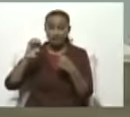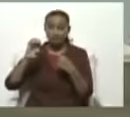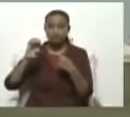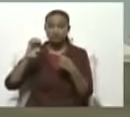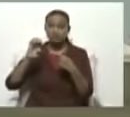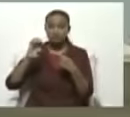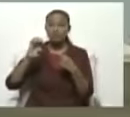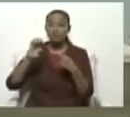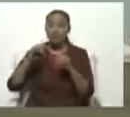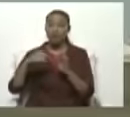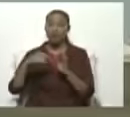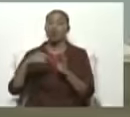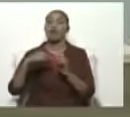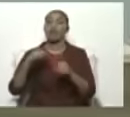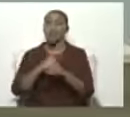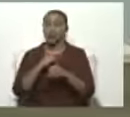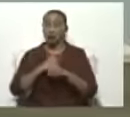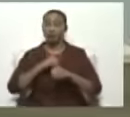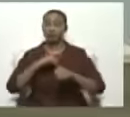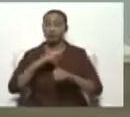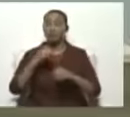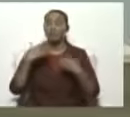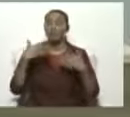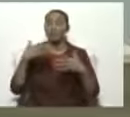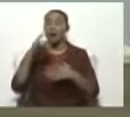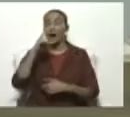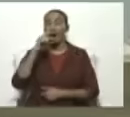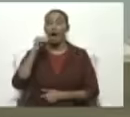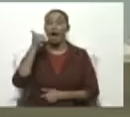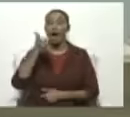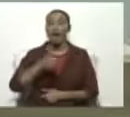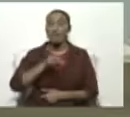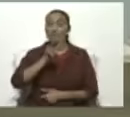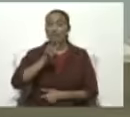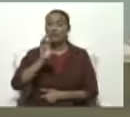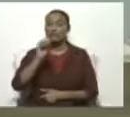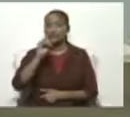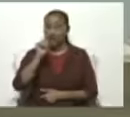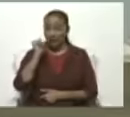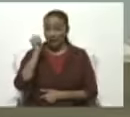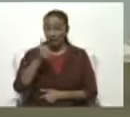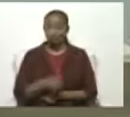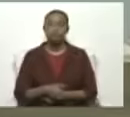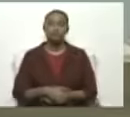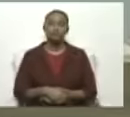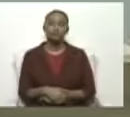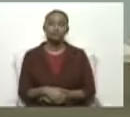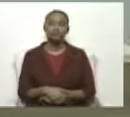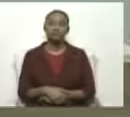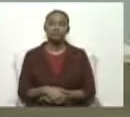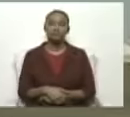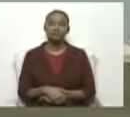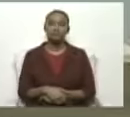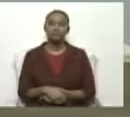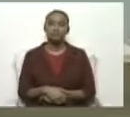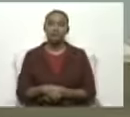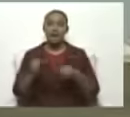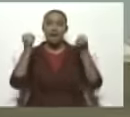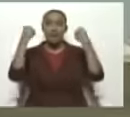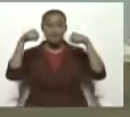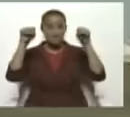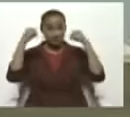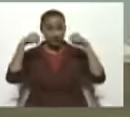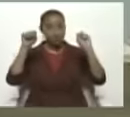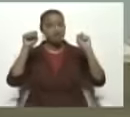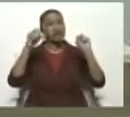20 años. El simulacro tuvo unas particularidades en referencia